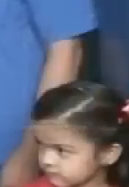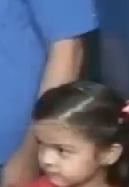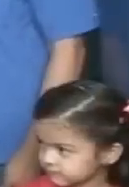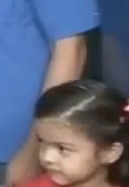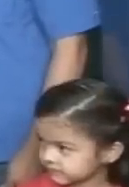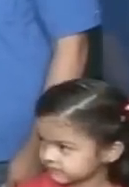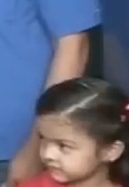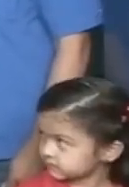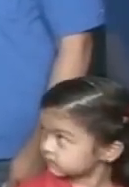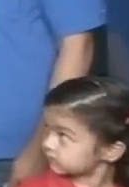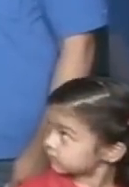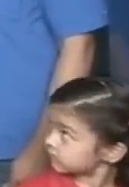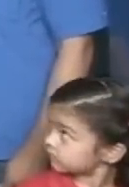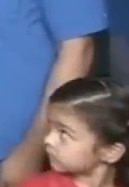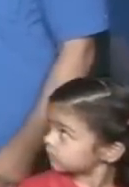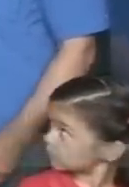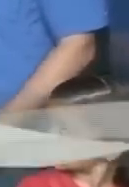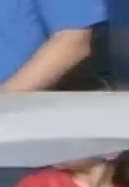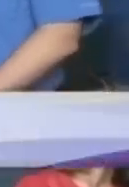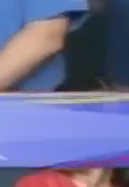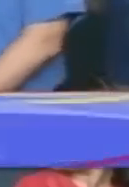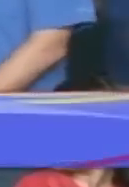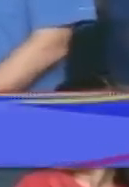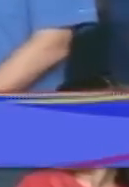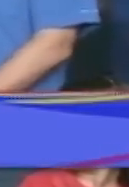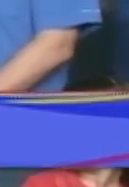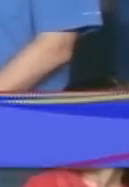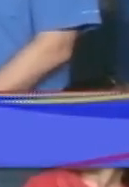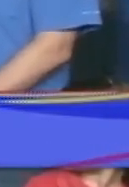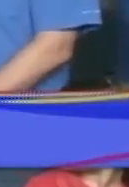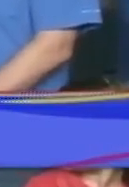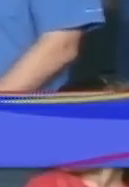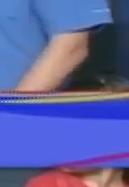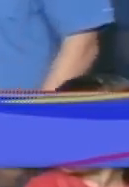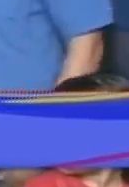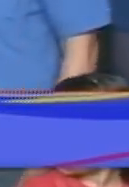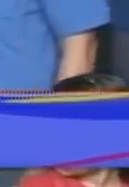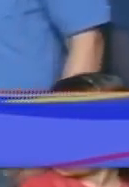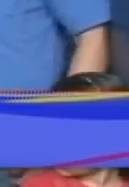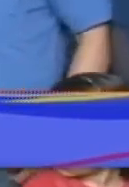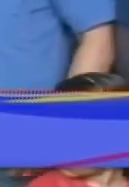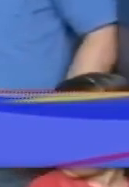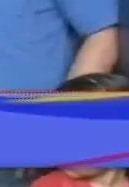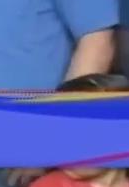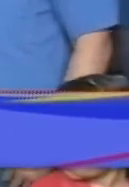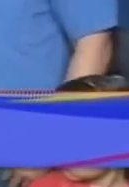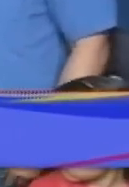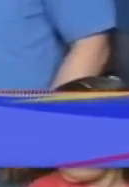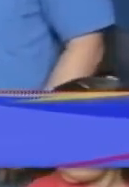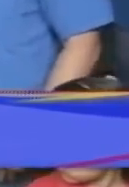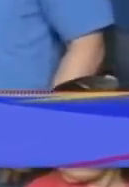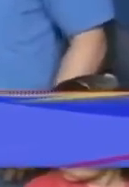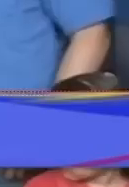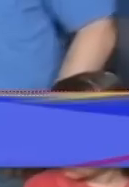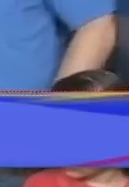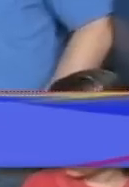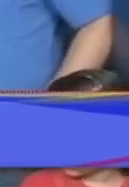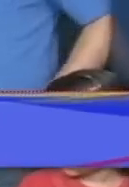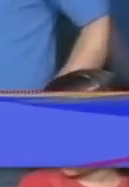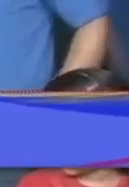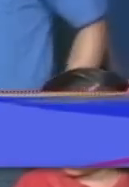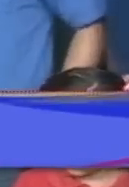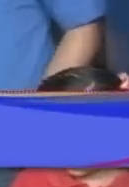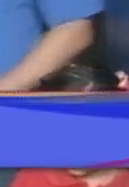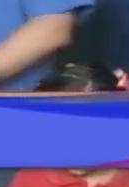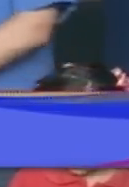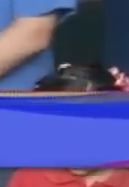gracias presidente bueno y aquí estamos desde el municipio miranda con el alcalde leobardo con esta bella